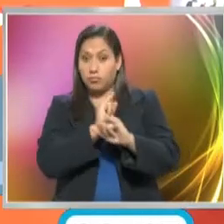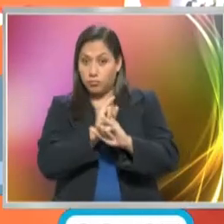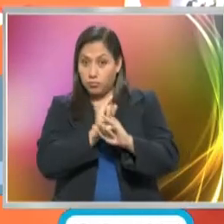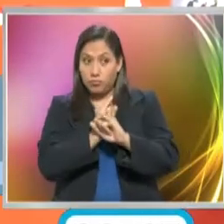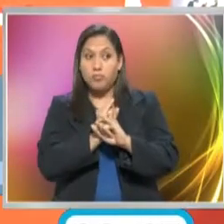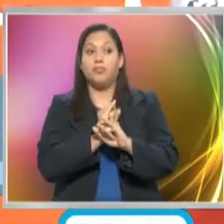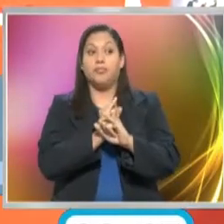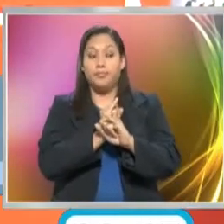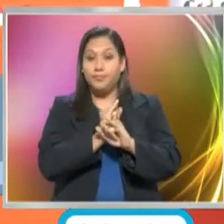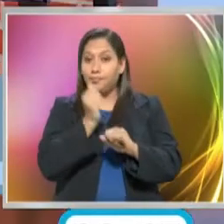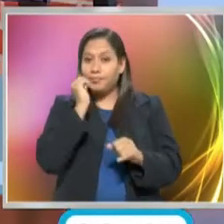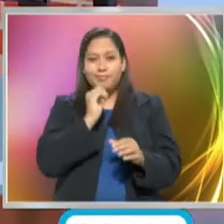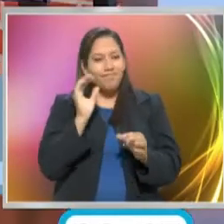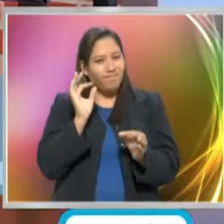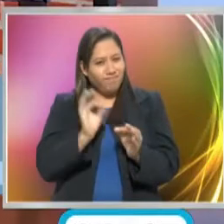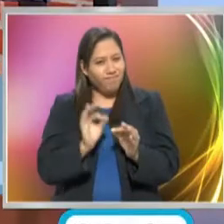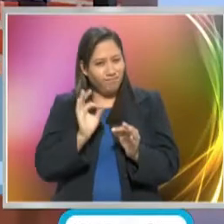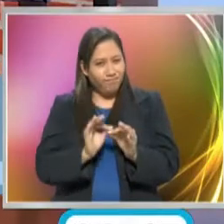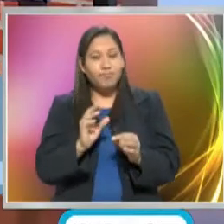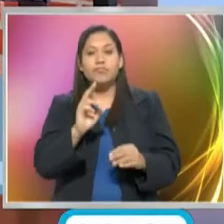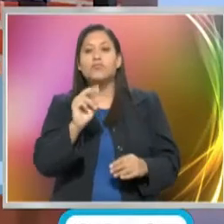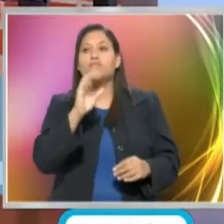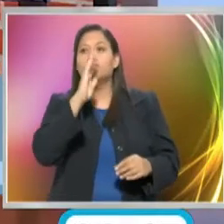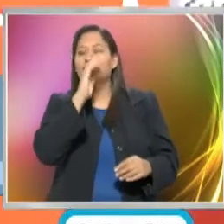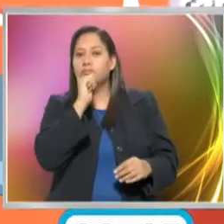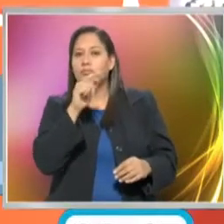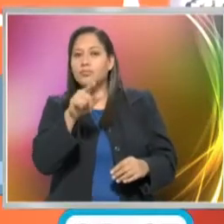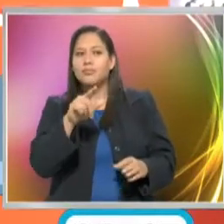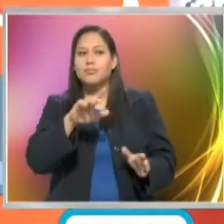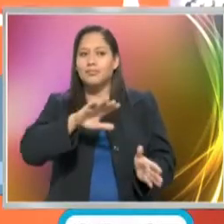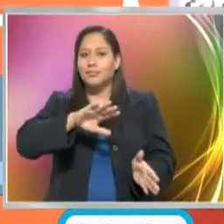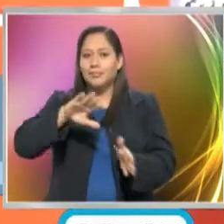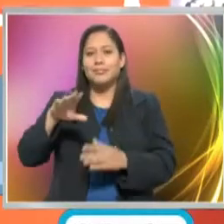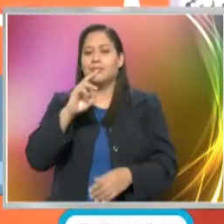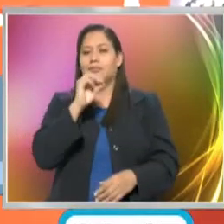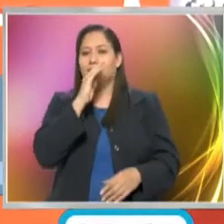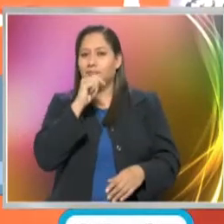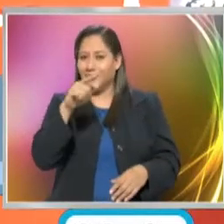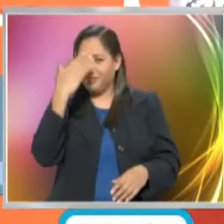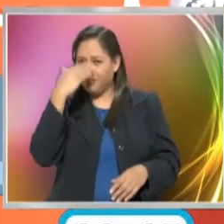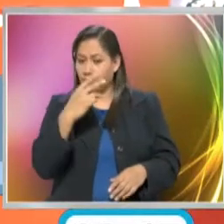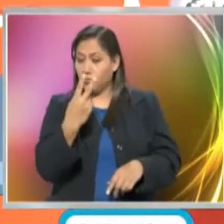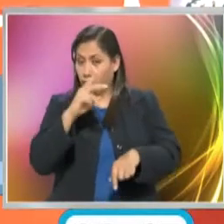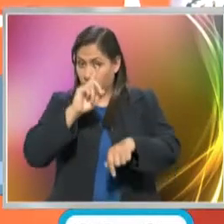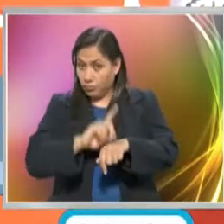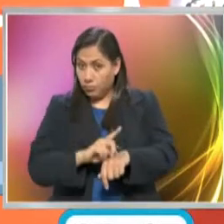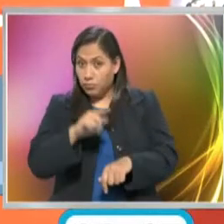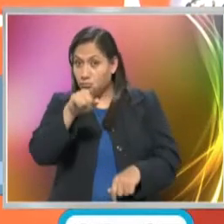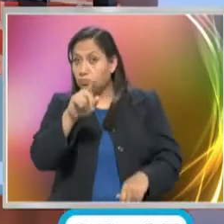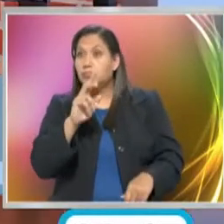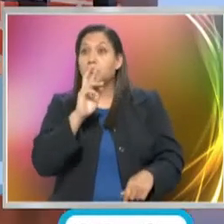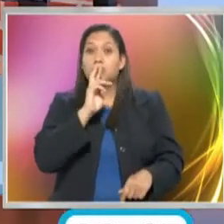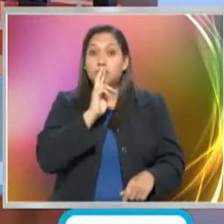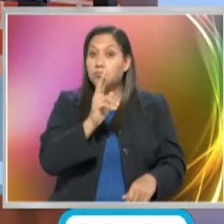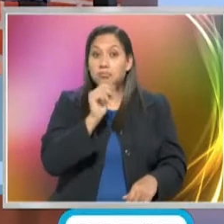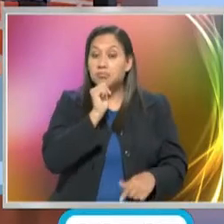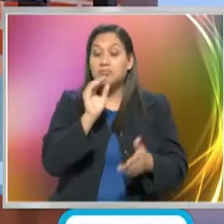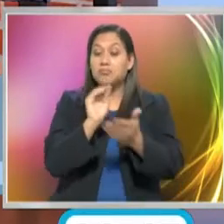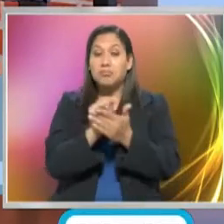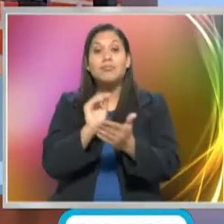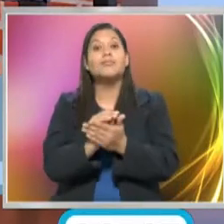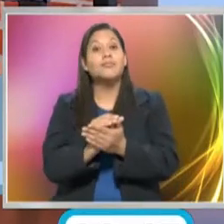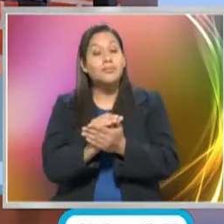introvertido, pero cuando tú estás detrás de una computadora y conoces, puedes realmente comunicarte, Muy ¿sí? bien. Él